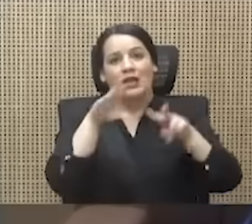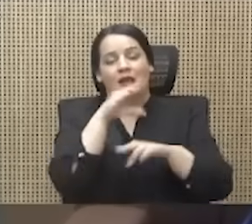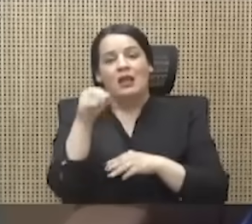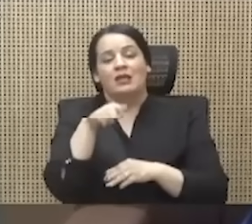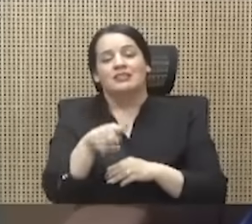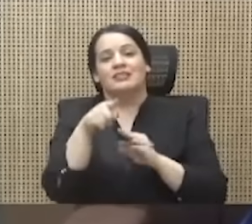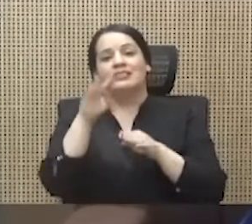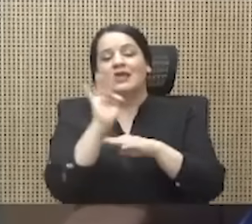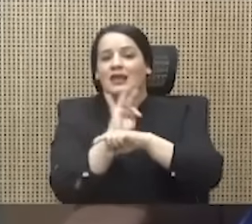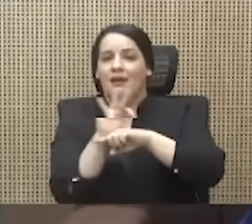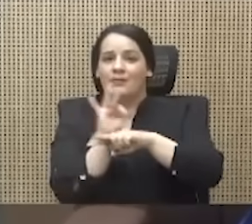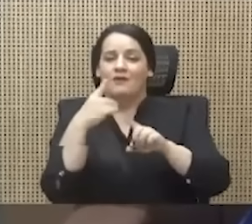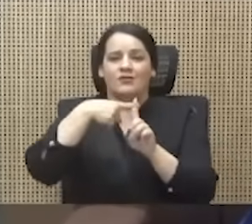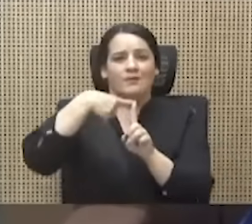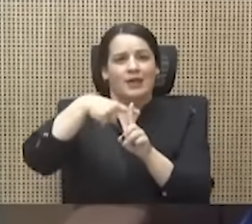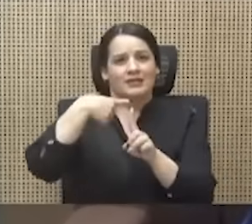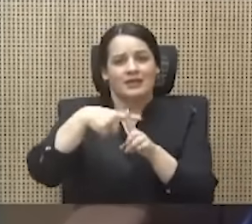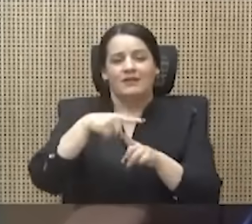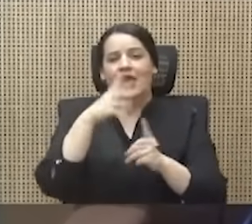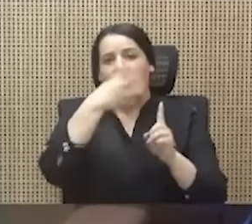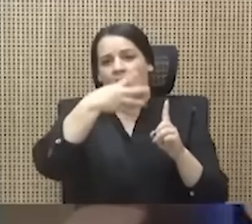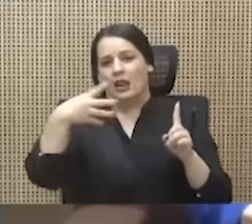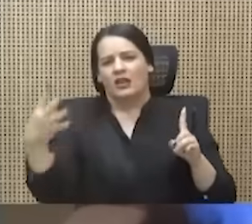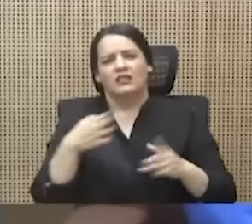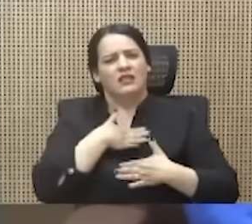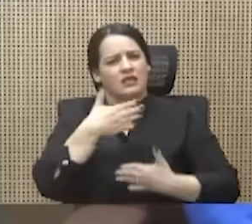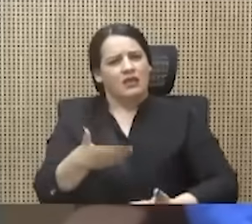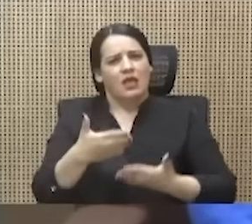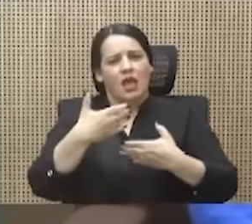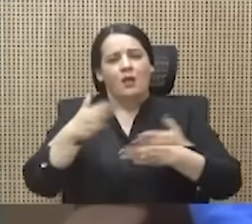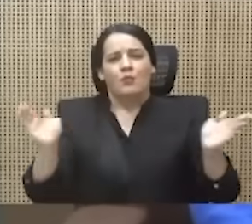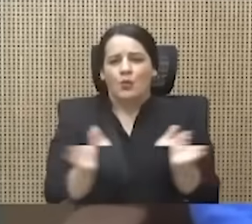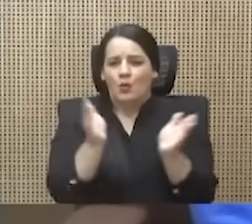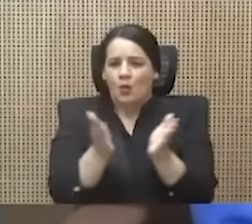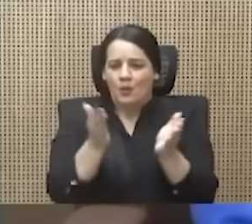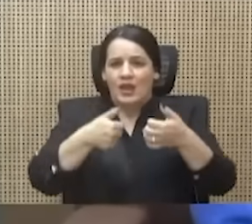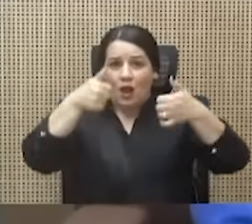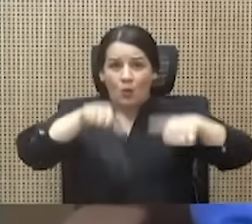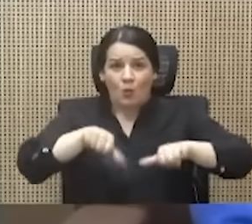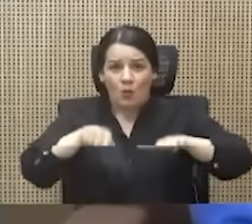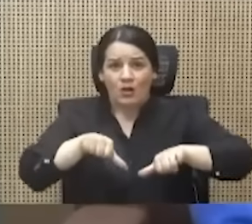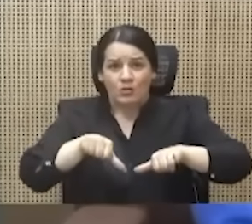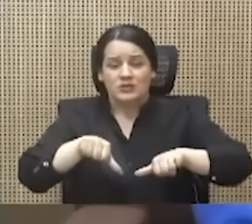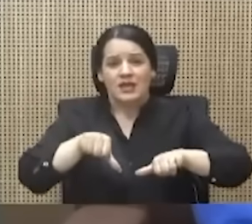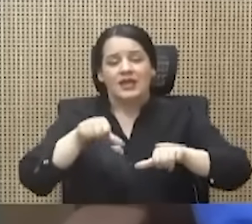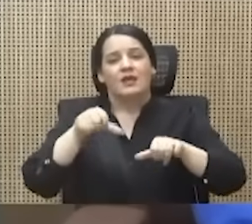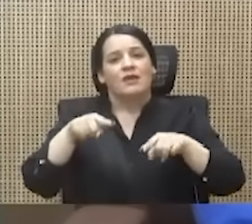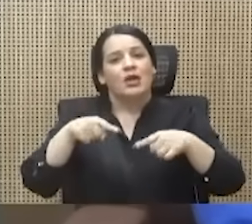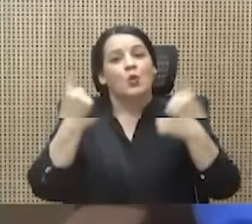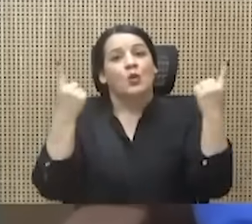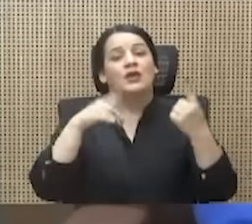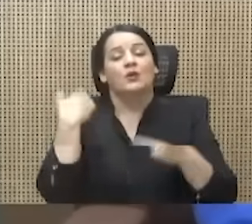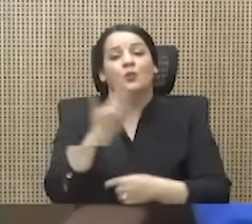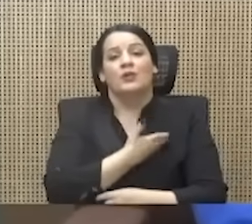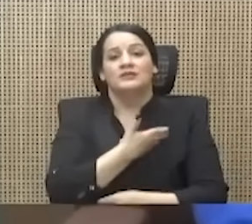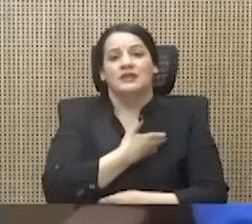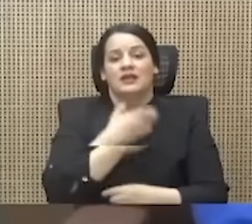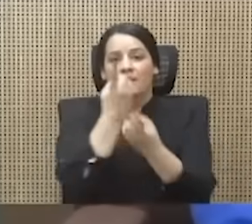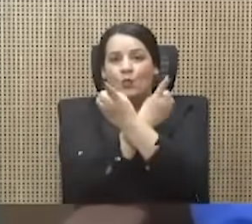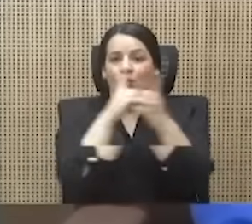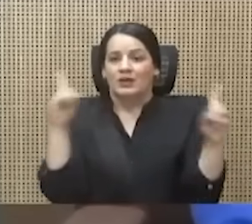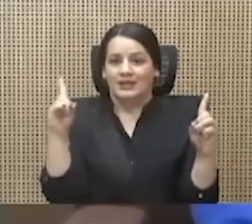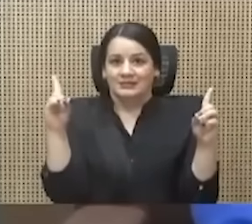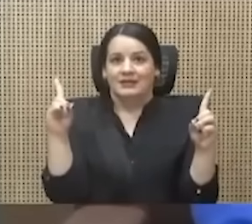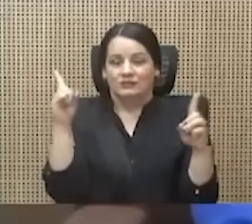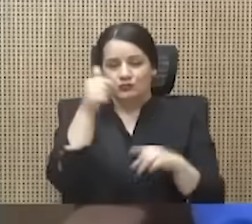LGTBI, a lo que se dedican es a promover acuerdos que atentan contra nuestra democracia y nuestra soberanía. Recientemente, el pasado 16